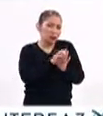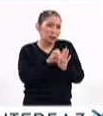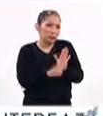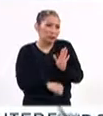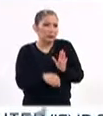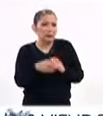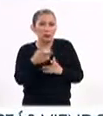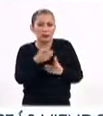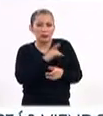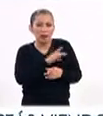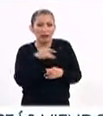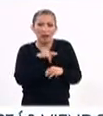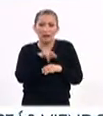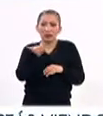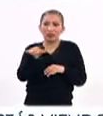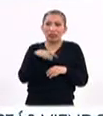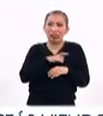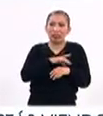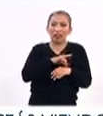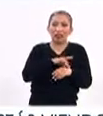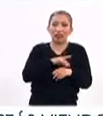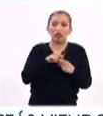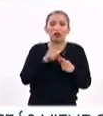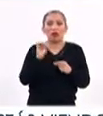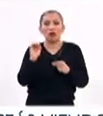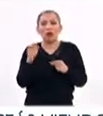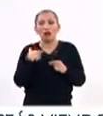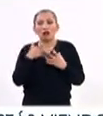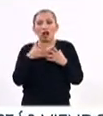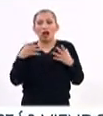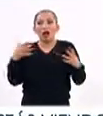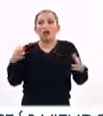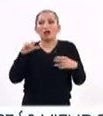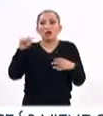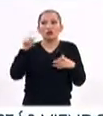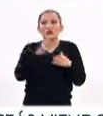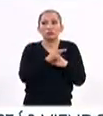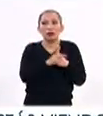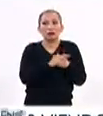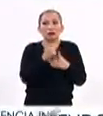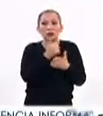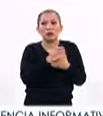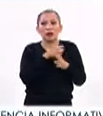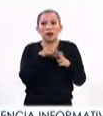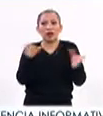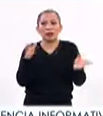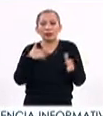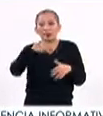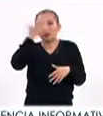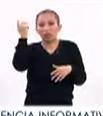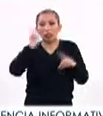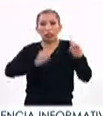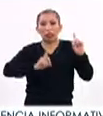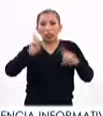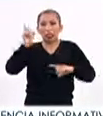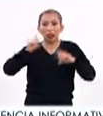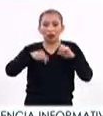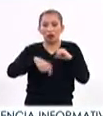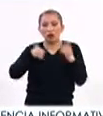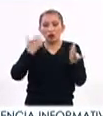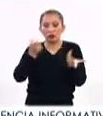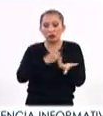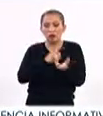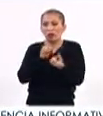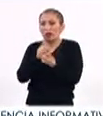como el miedo al avión, pero también de repente la inmensidad de otra ciudad y el saberte relacionar desde